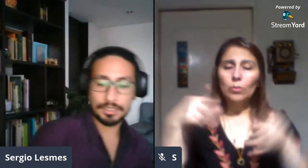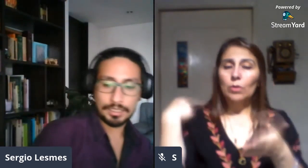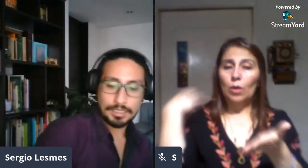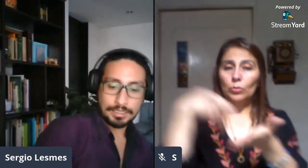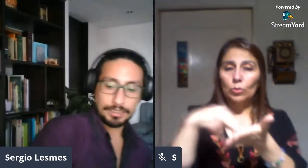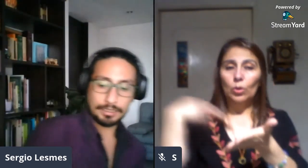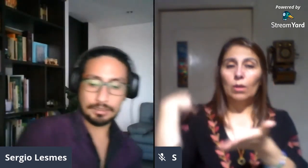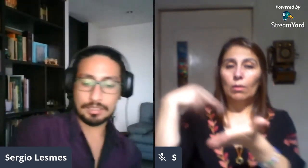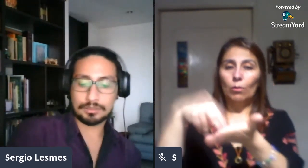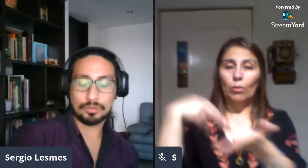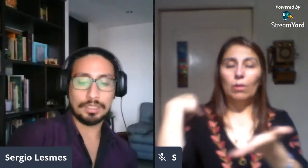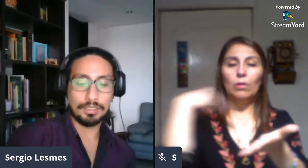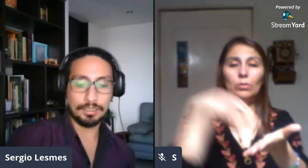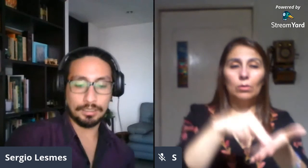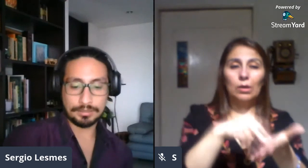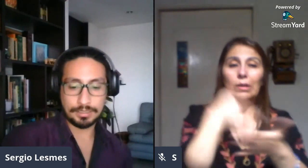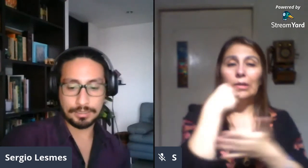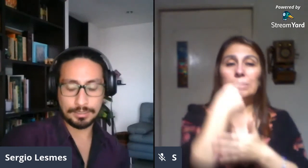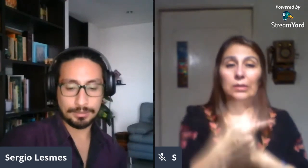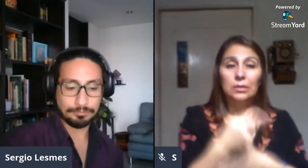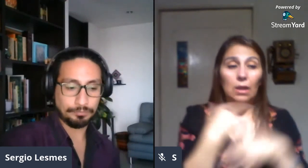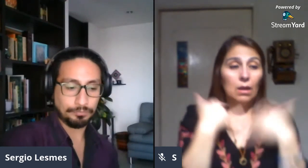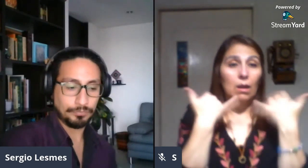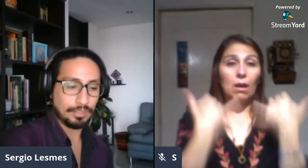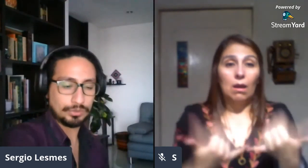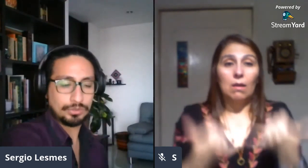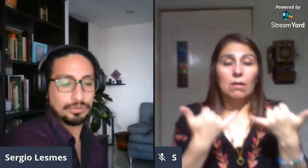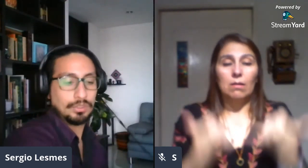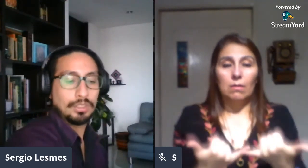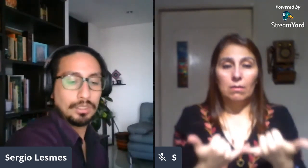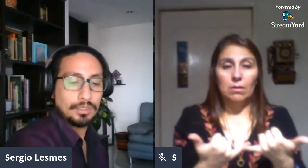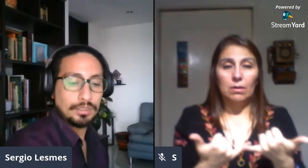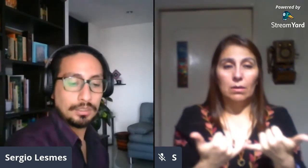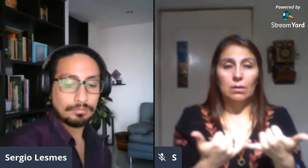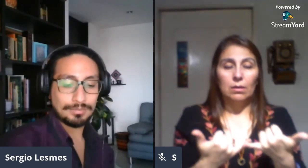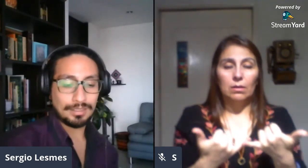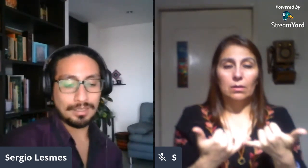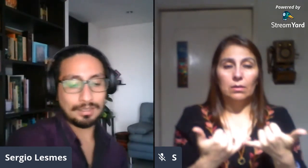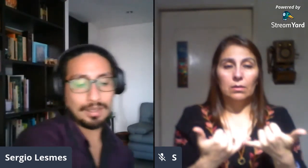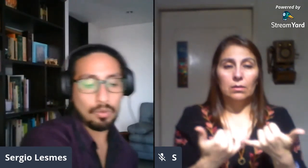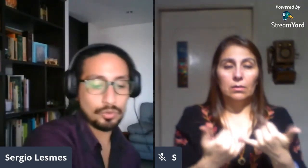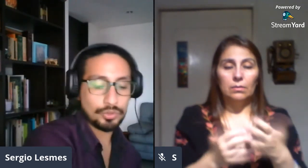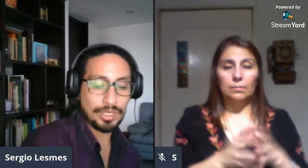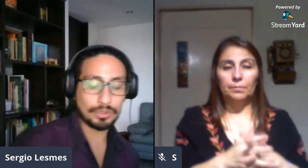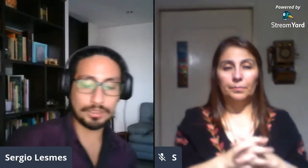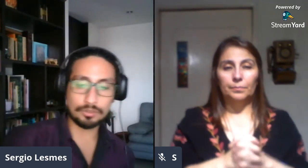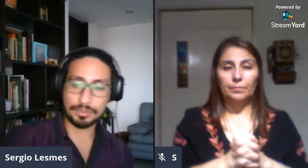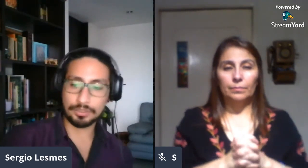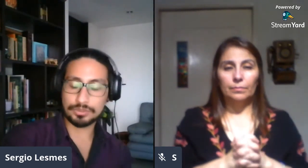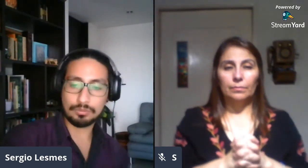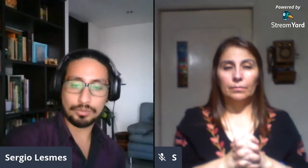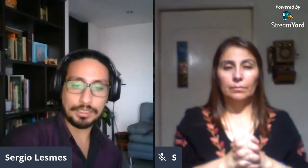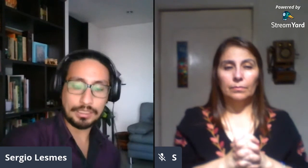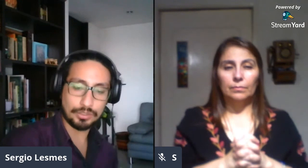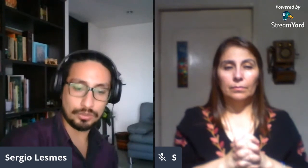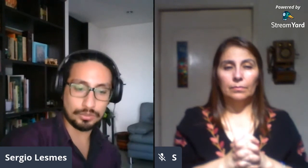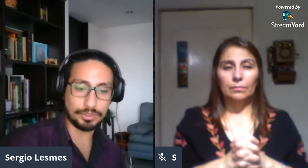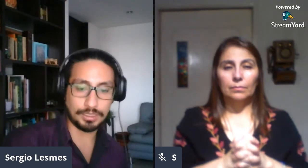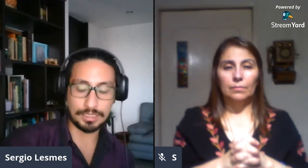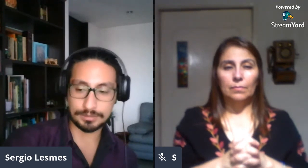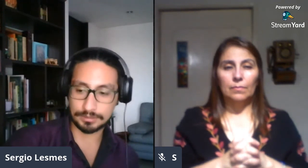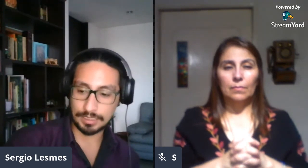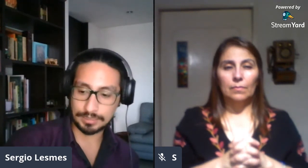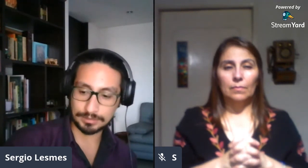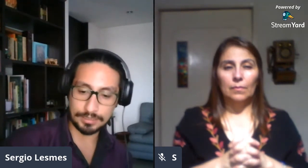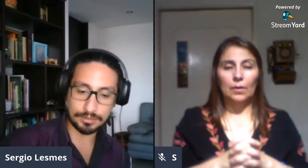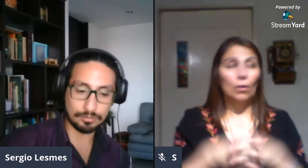sobre la actual, digamos, la evolución actual de los medios de comunicación